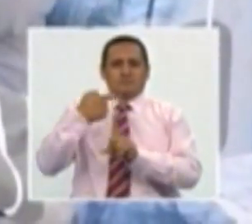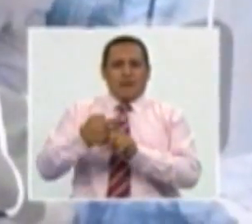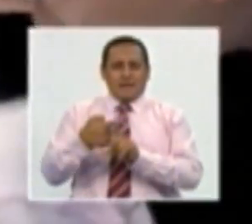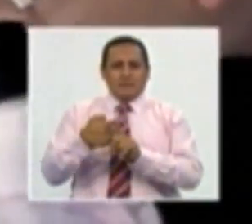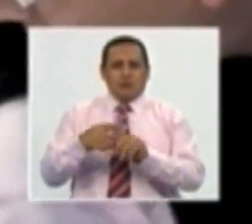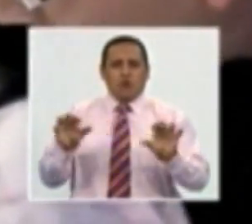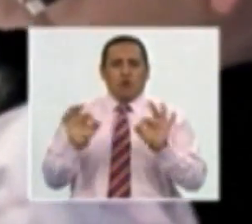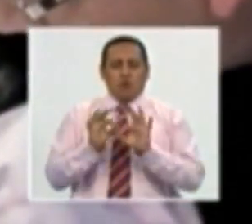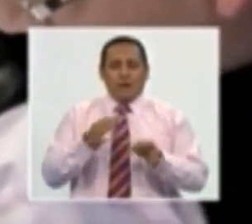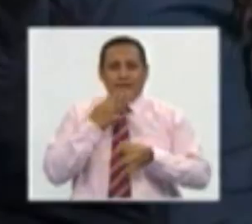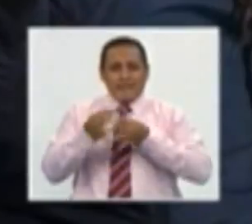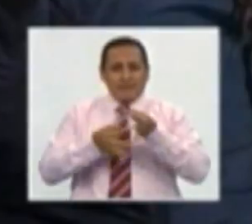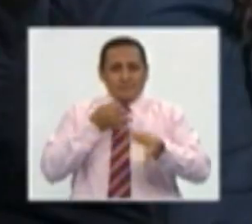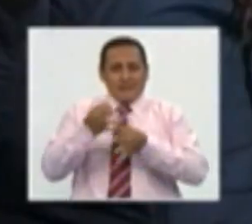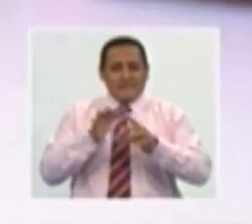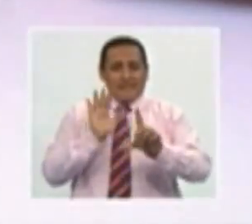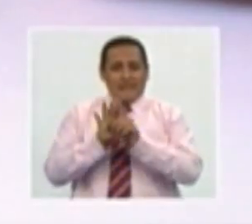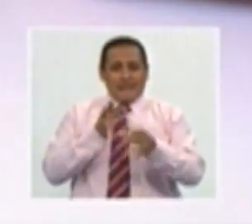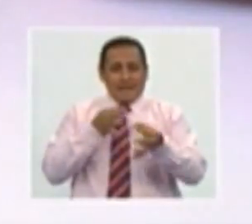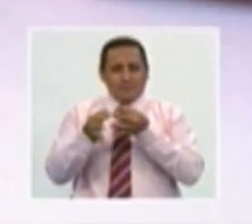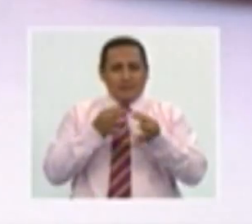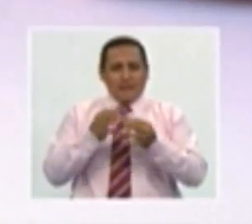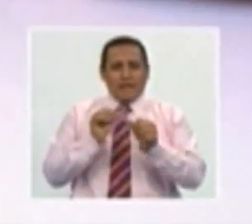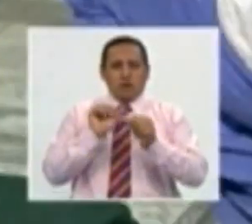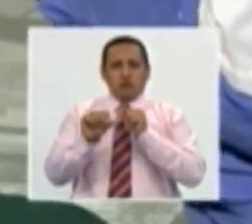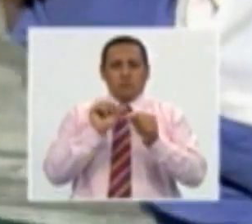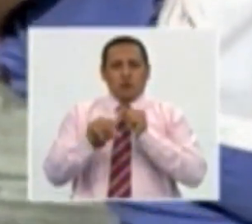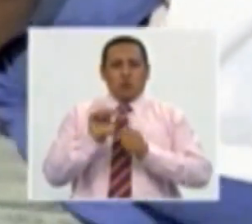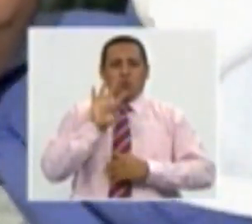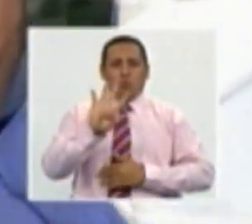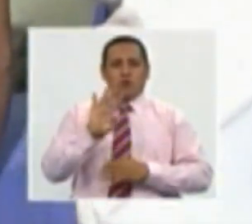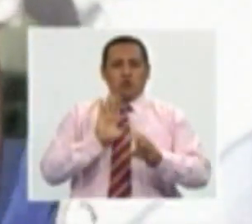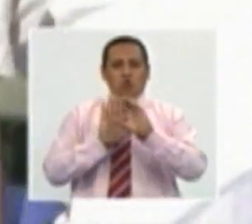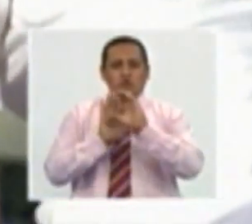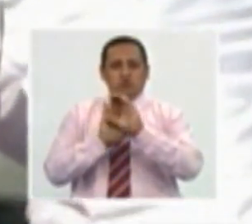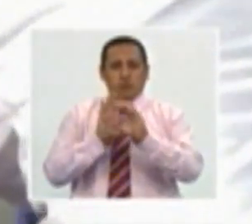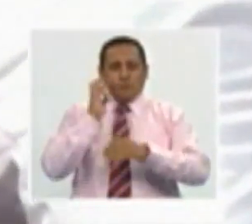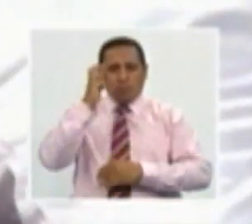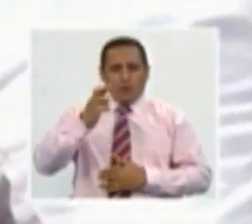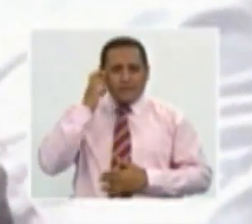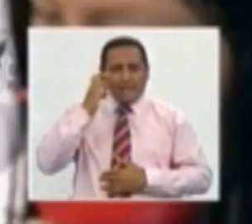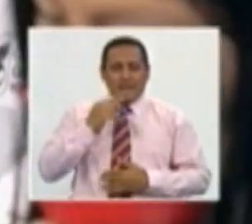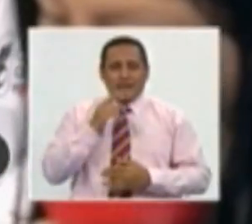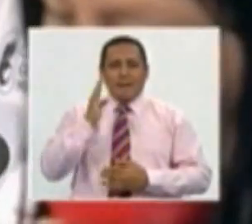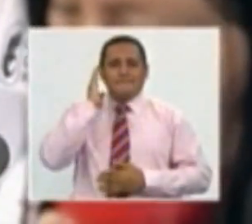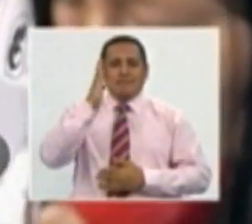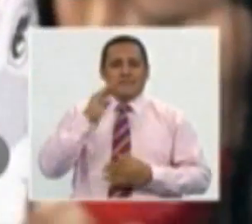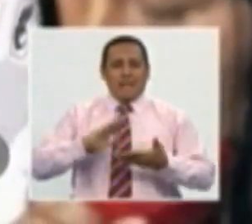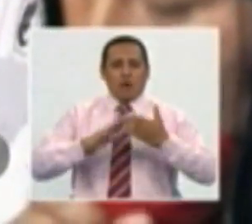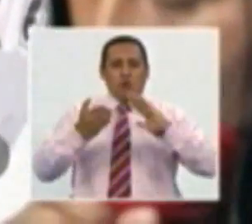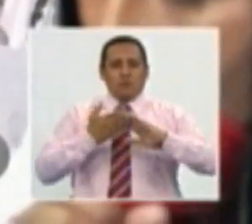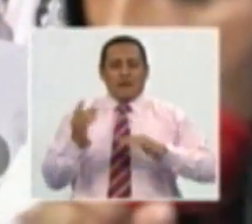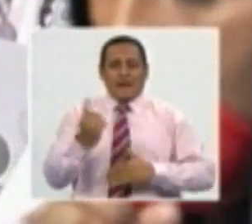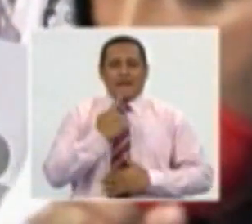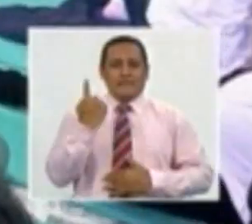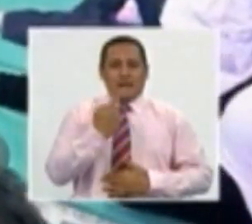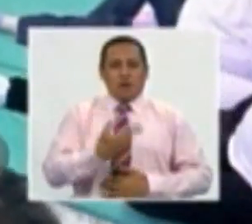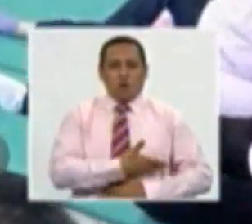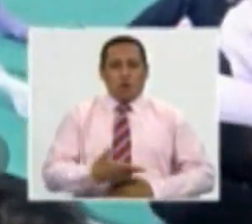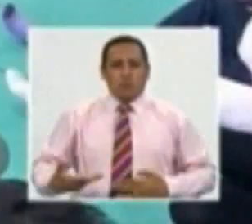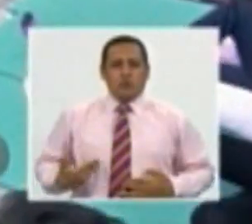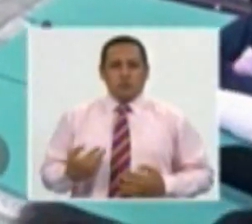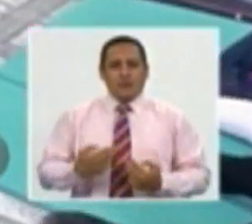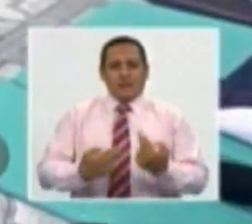suma, o mejor dicho, esta ley se desprende del artículo 4 de la Constitución, que impone a la comunidad y al